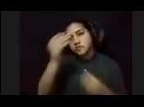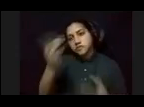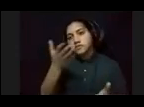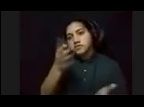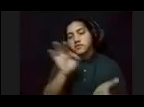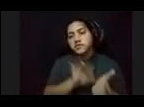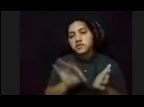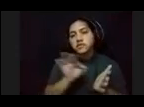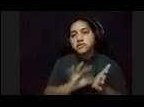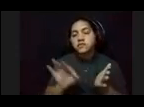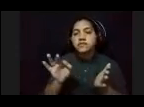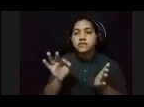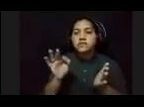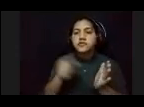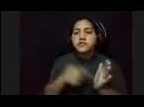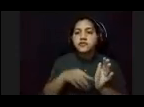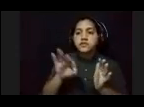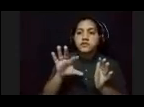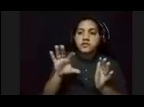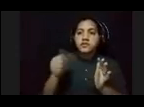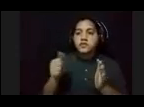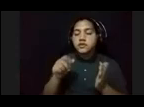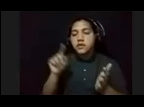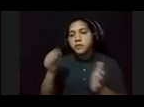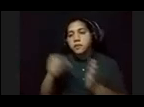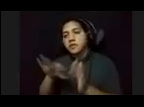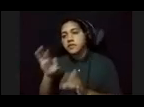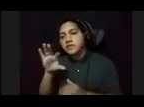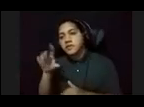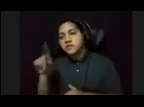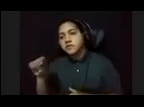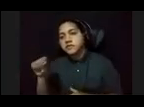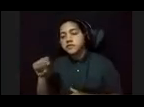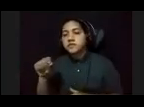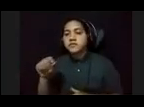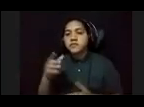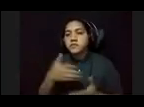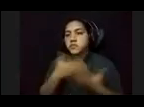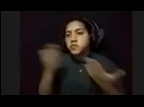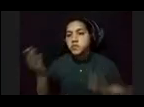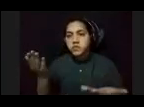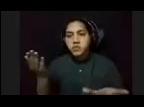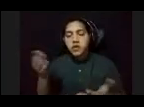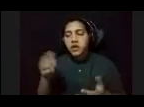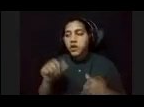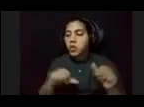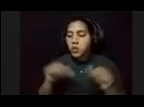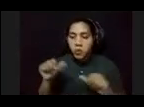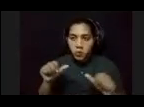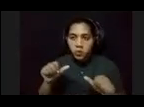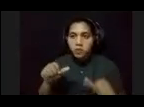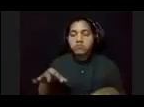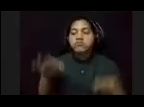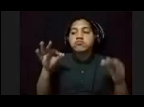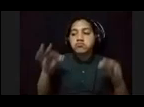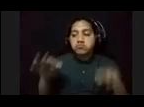de los censos de 1910 y 1920, no cabe duda que el origen de la barriada La Perla